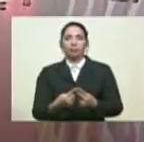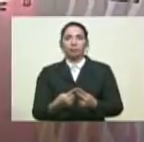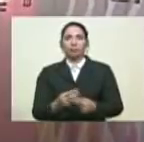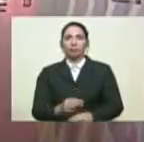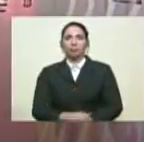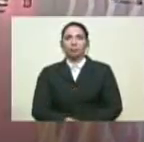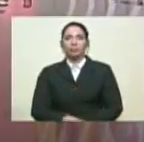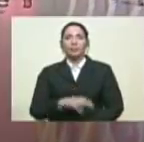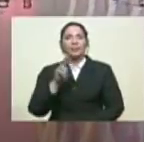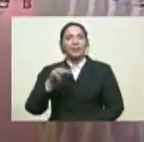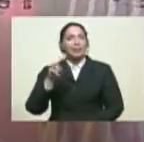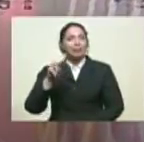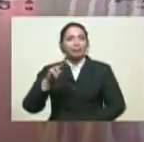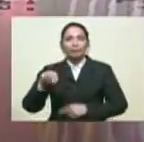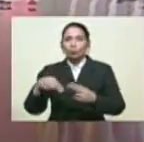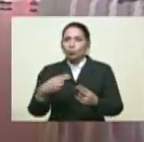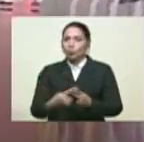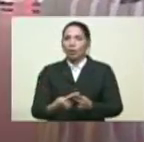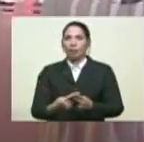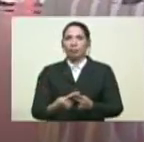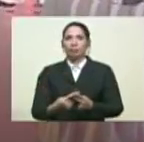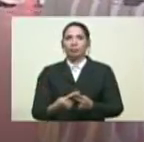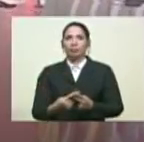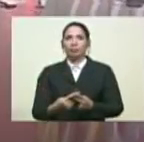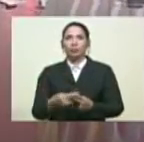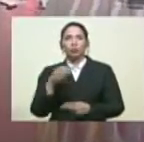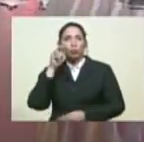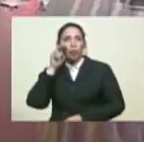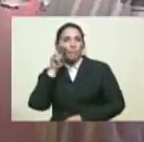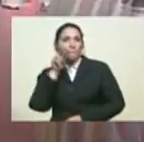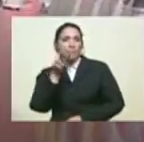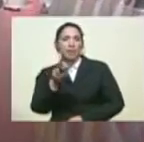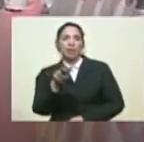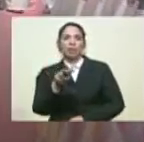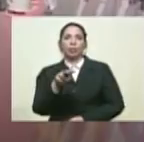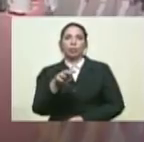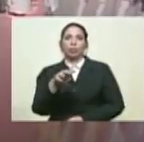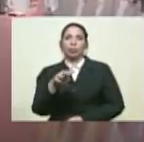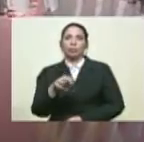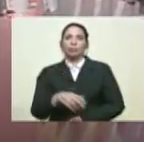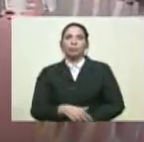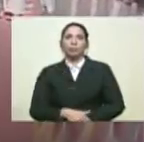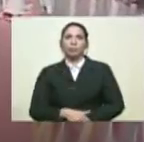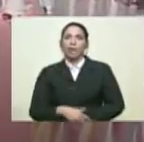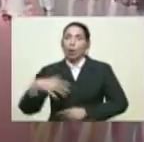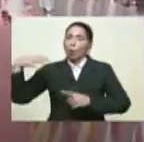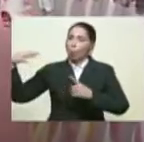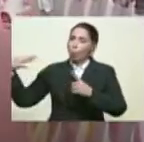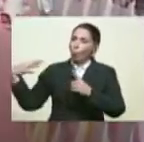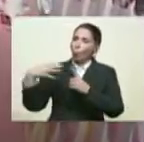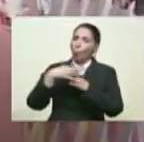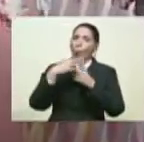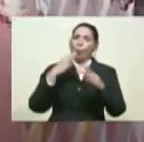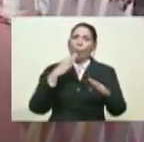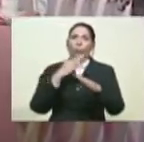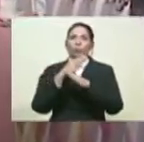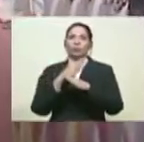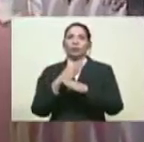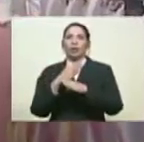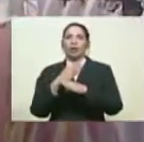nunca jamás se había visto actuar en contra de los intereses del